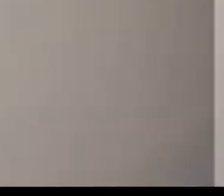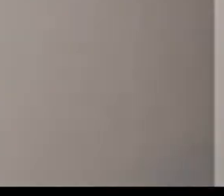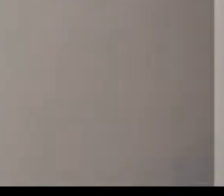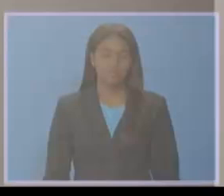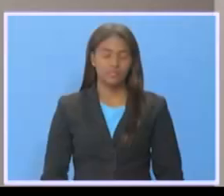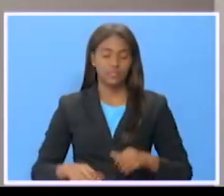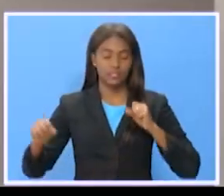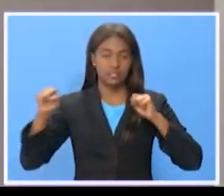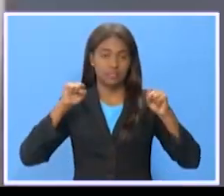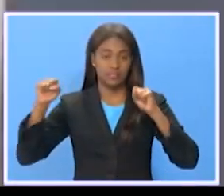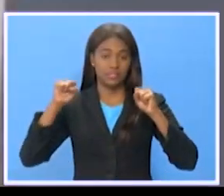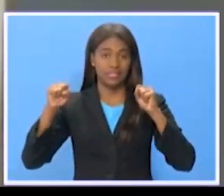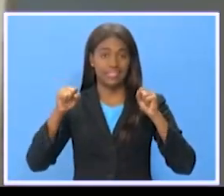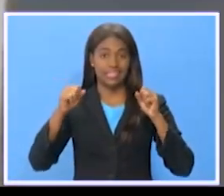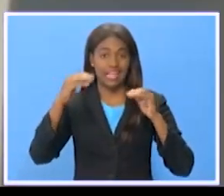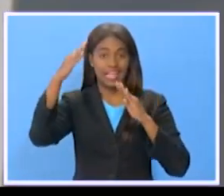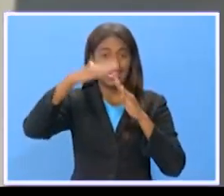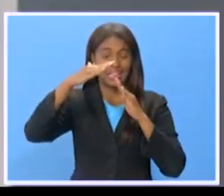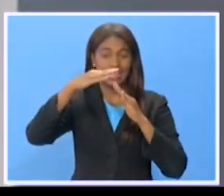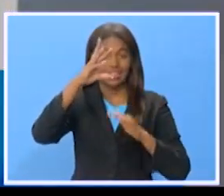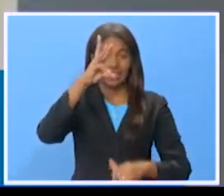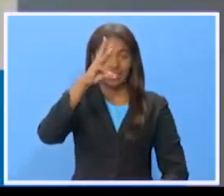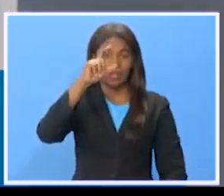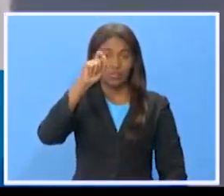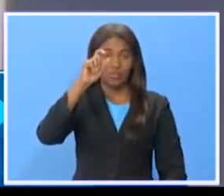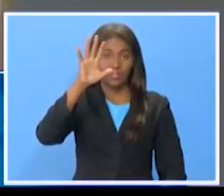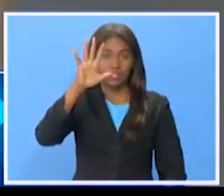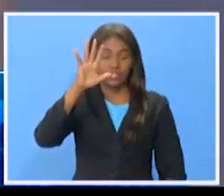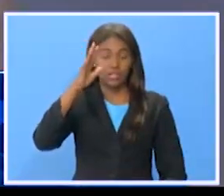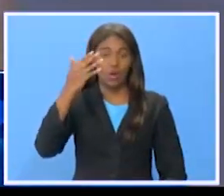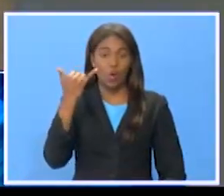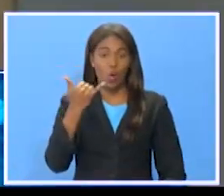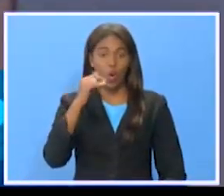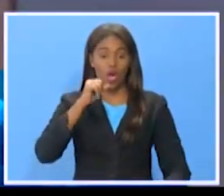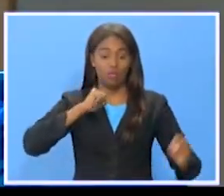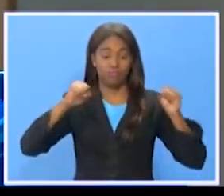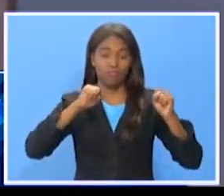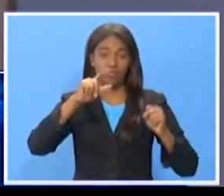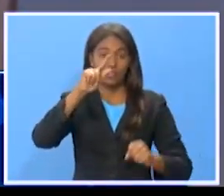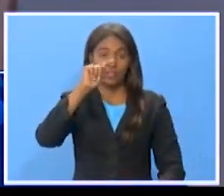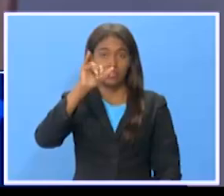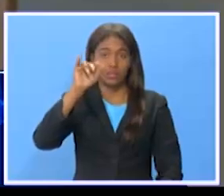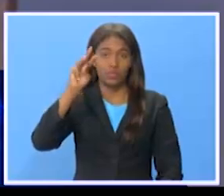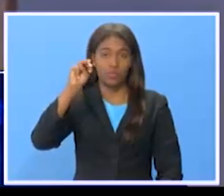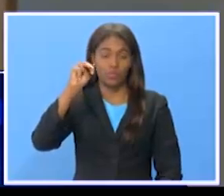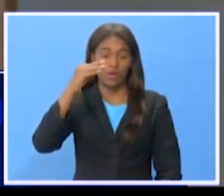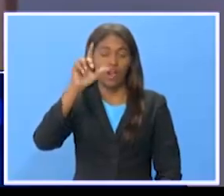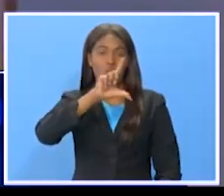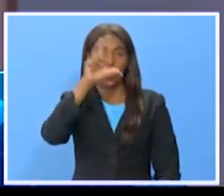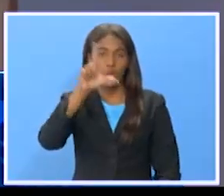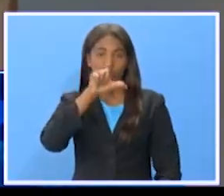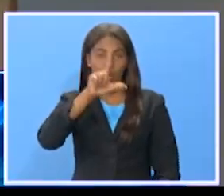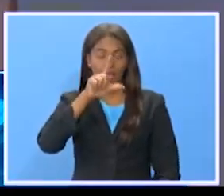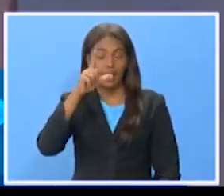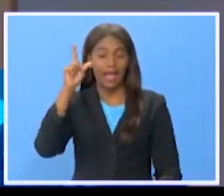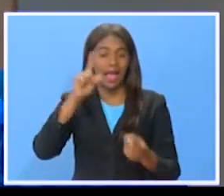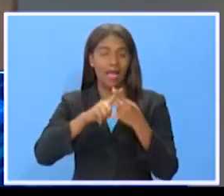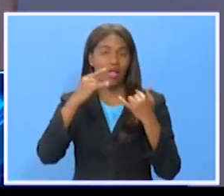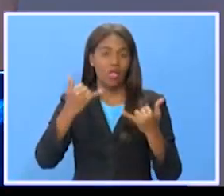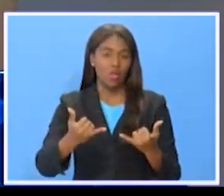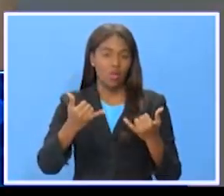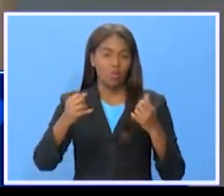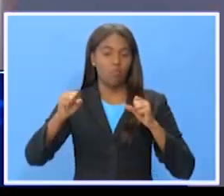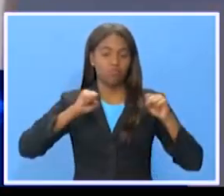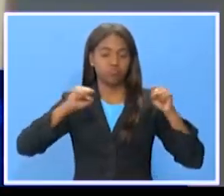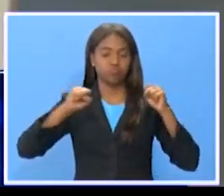Un terremoto de magnitud 6.0 sacudió Taiwán el lunes sin que se reportaran daños ni víctimas hasta el momento. El